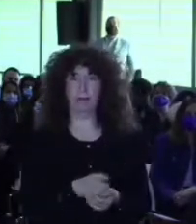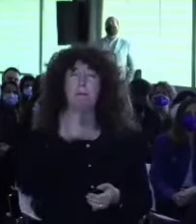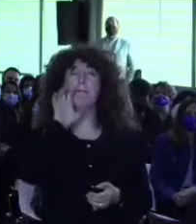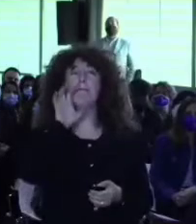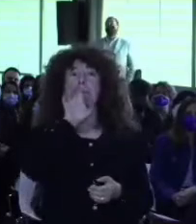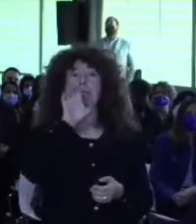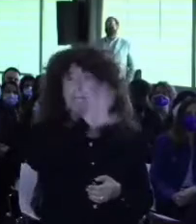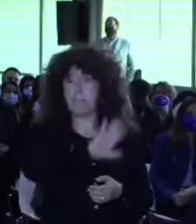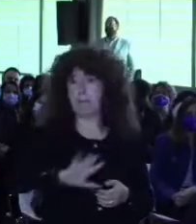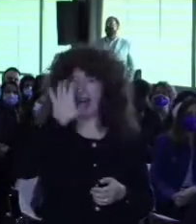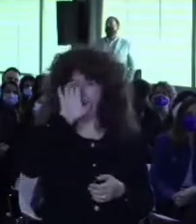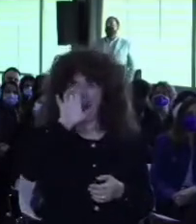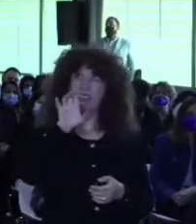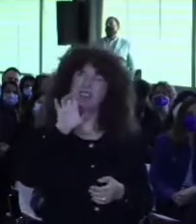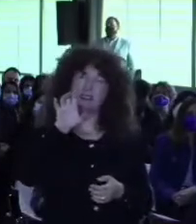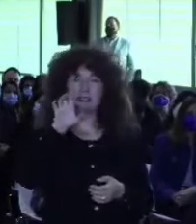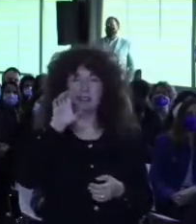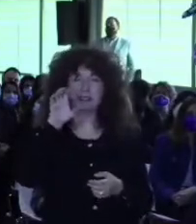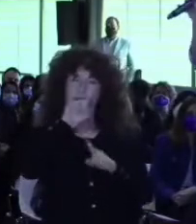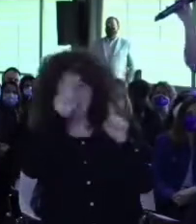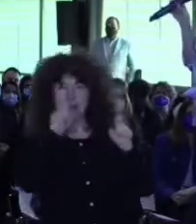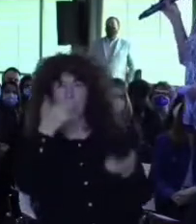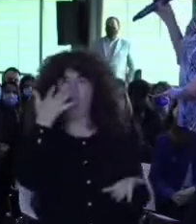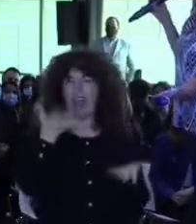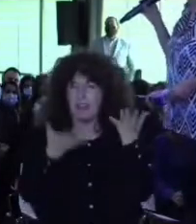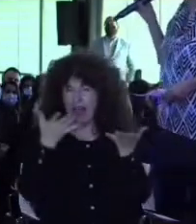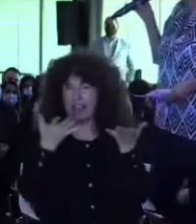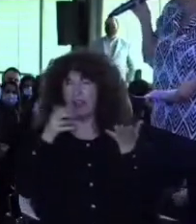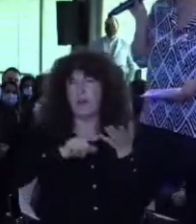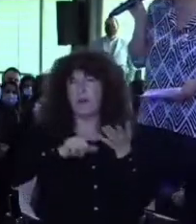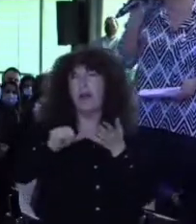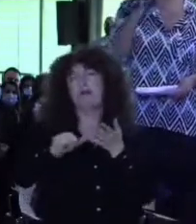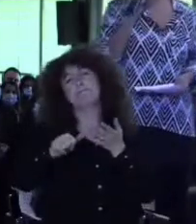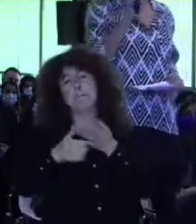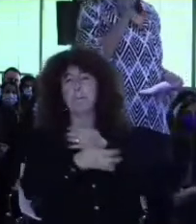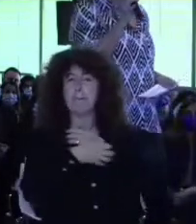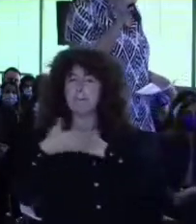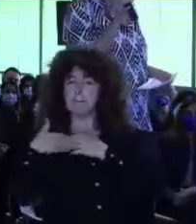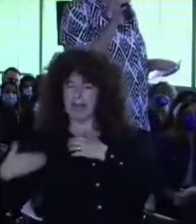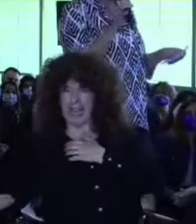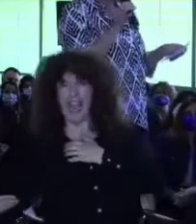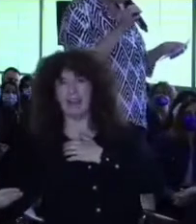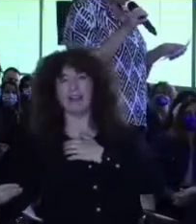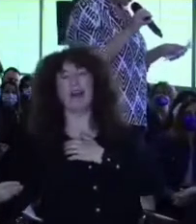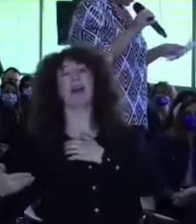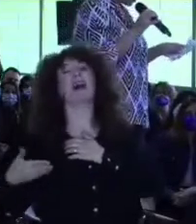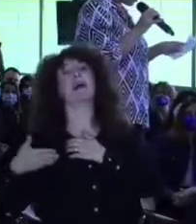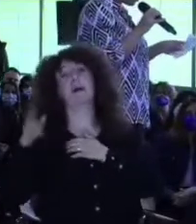en el que frente a la incertidumbre y la precariedad que alienta el fascismo,